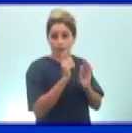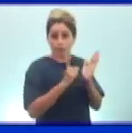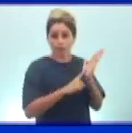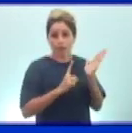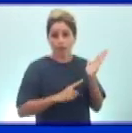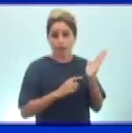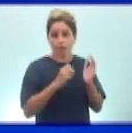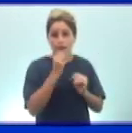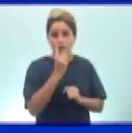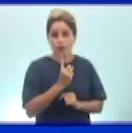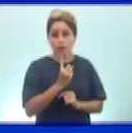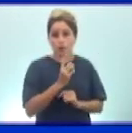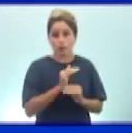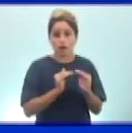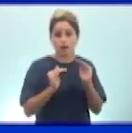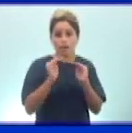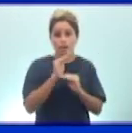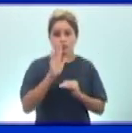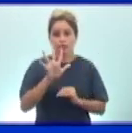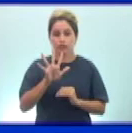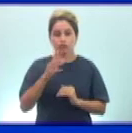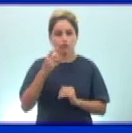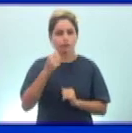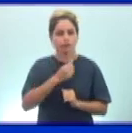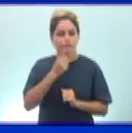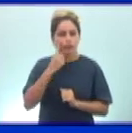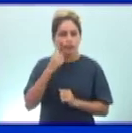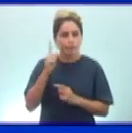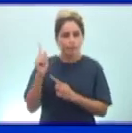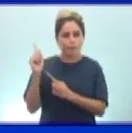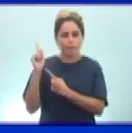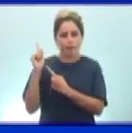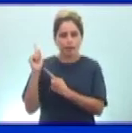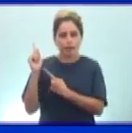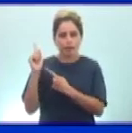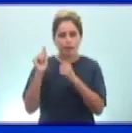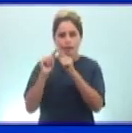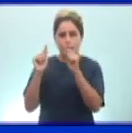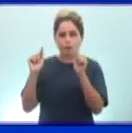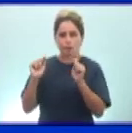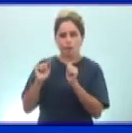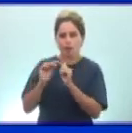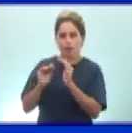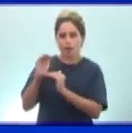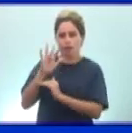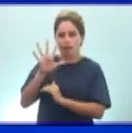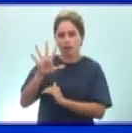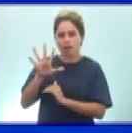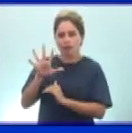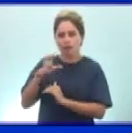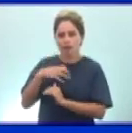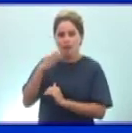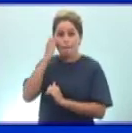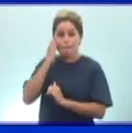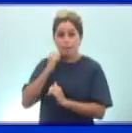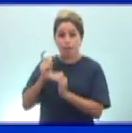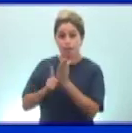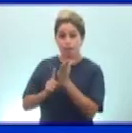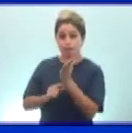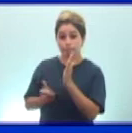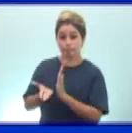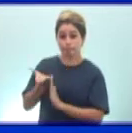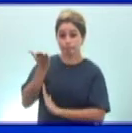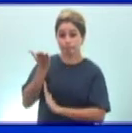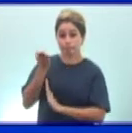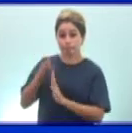nivel 5, quiero que observen que representado aquí el nivel 5 tiene mayor contenido energético de todos los demás niveles. Cómo